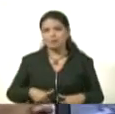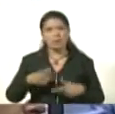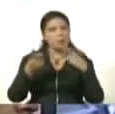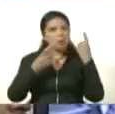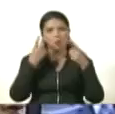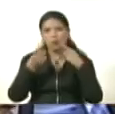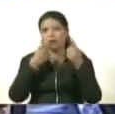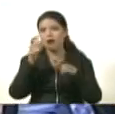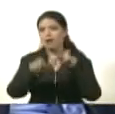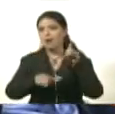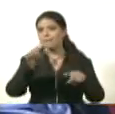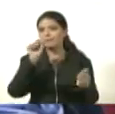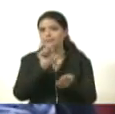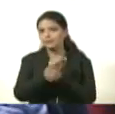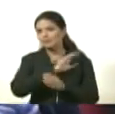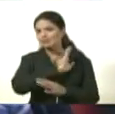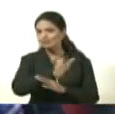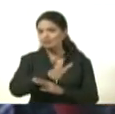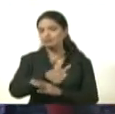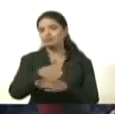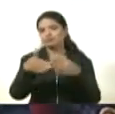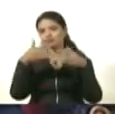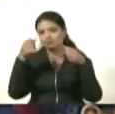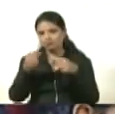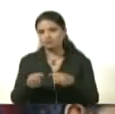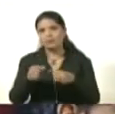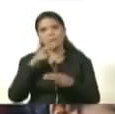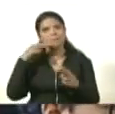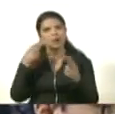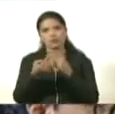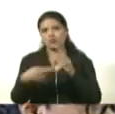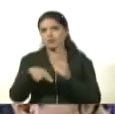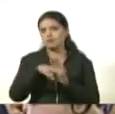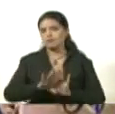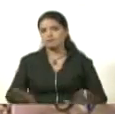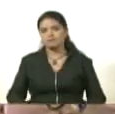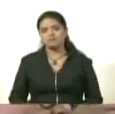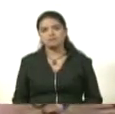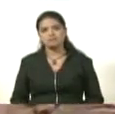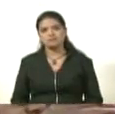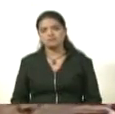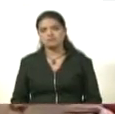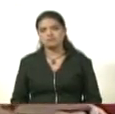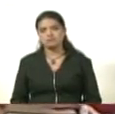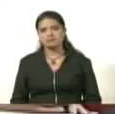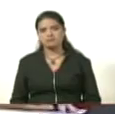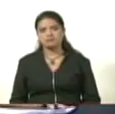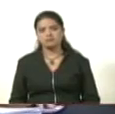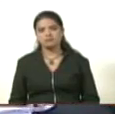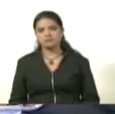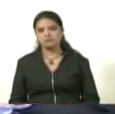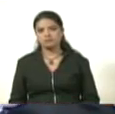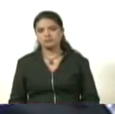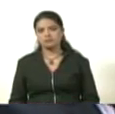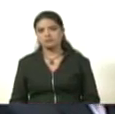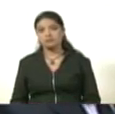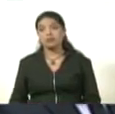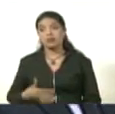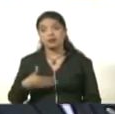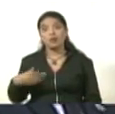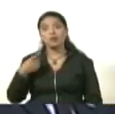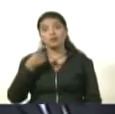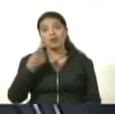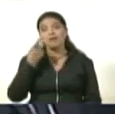responsables, hacerlos pagar por su crimen y que esto nunca más se repita. pero por eso mismo quiero que ustedes vean y